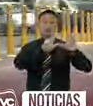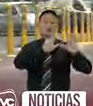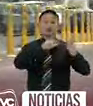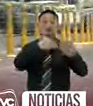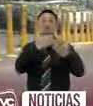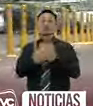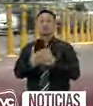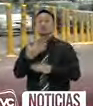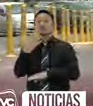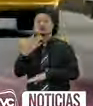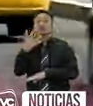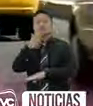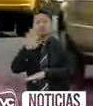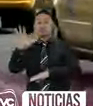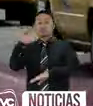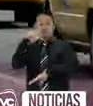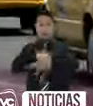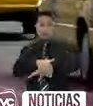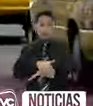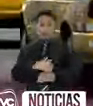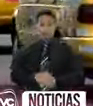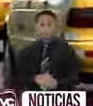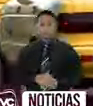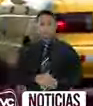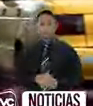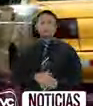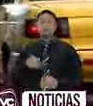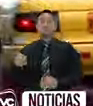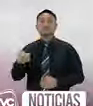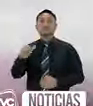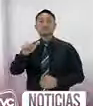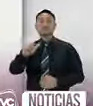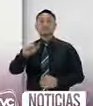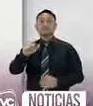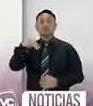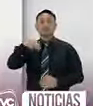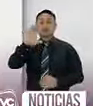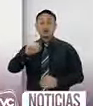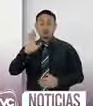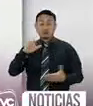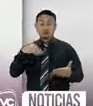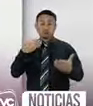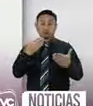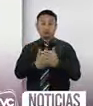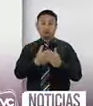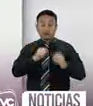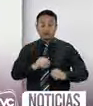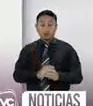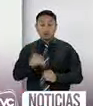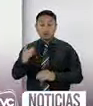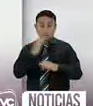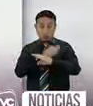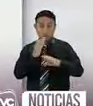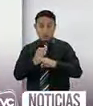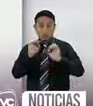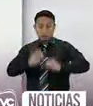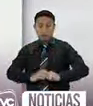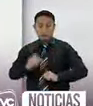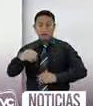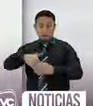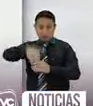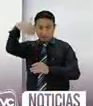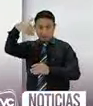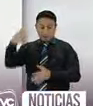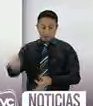hasta las 4 y 45 de la tarde. La institución señala que debe acudir a la agencia que le corresponde con el turno